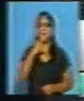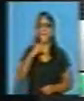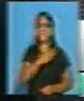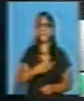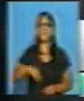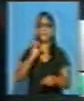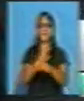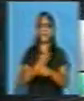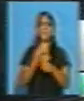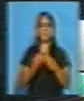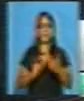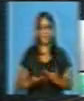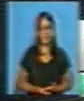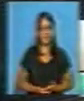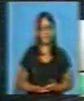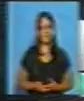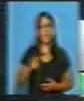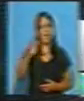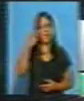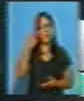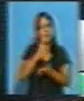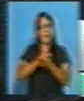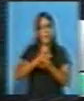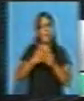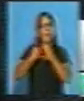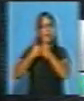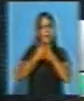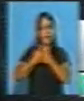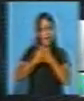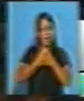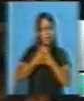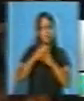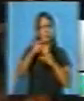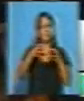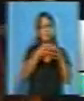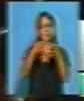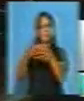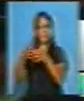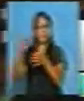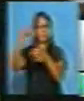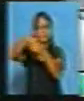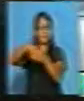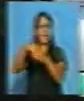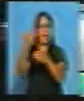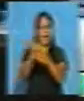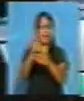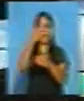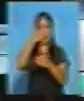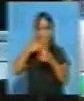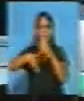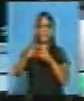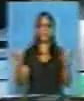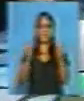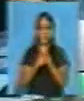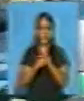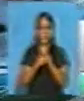segunda? Y la vicepresidencia segunda vamos a esperar el acuerdo del bloque que le corresponda integrarla, y en la próxima sesión, o si